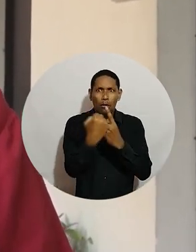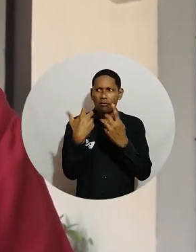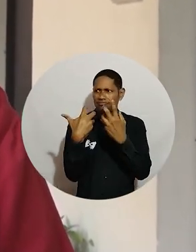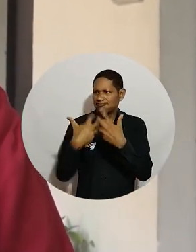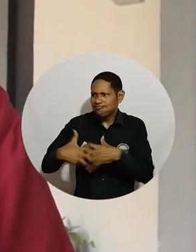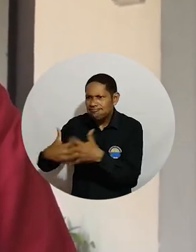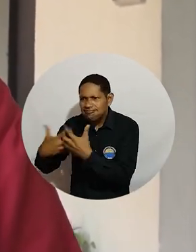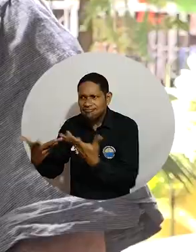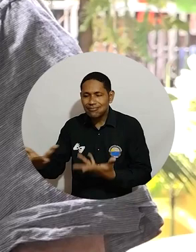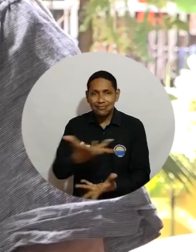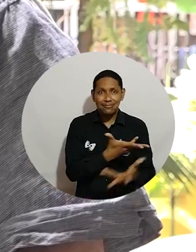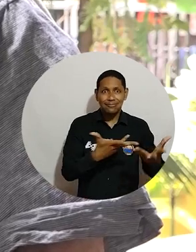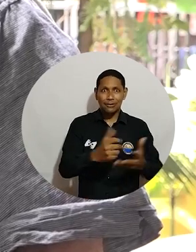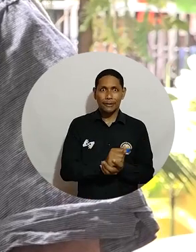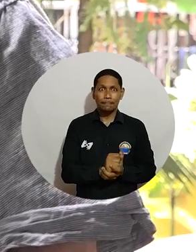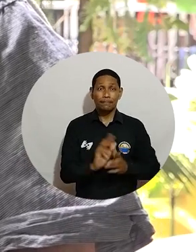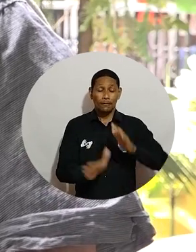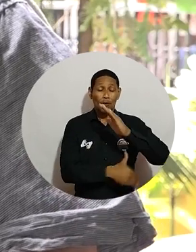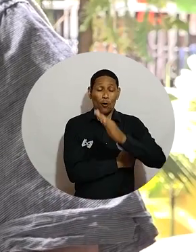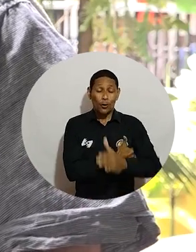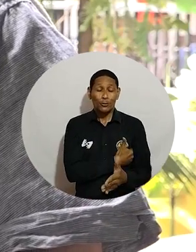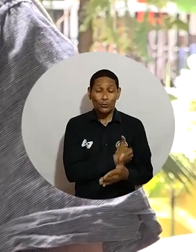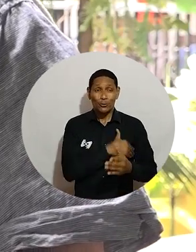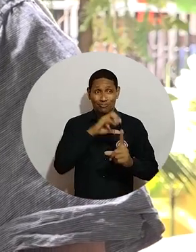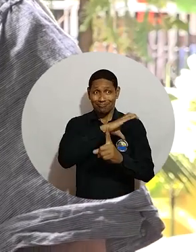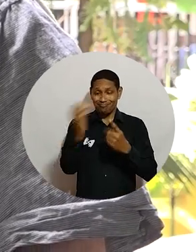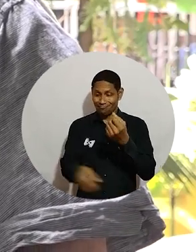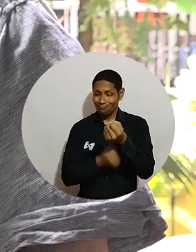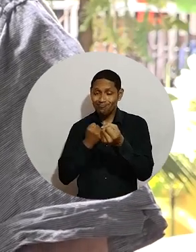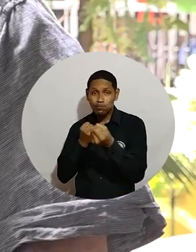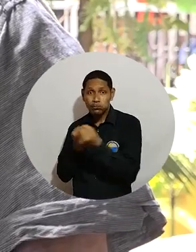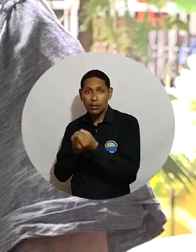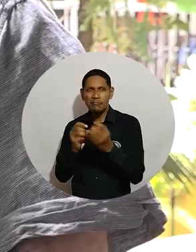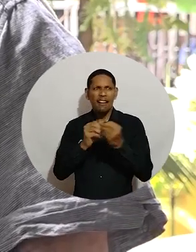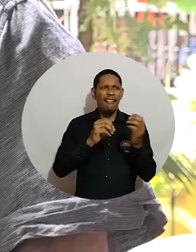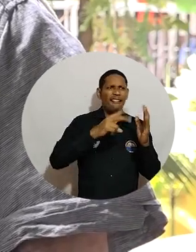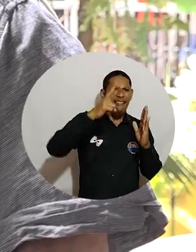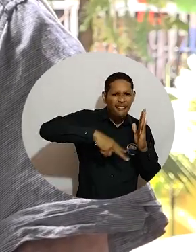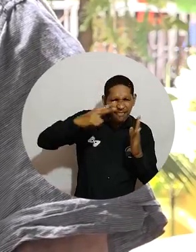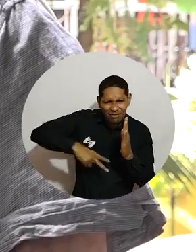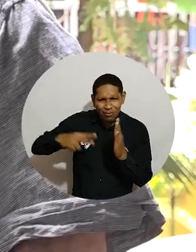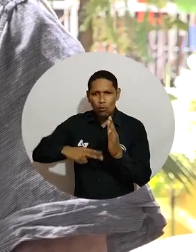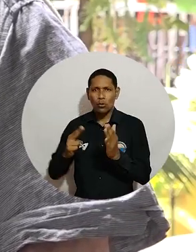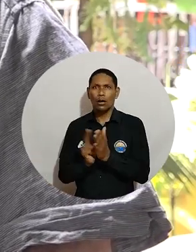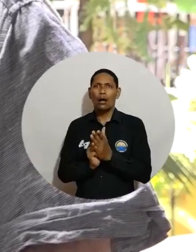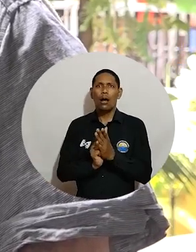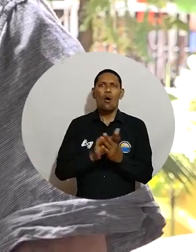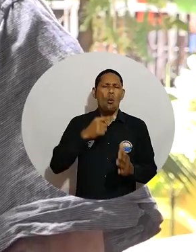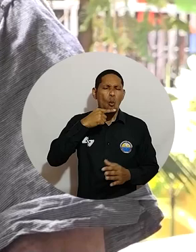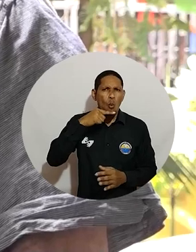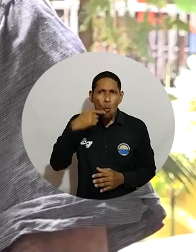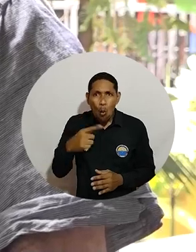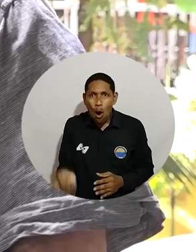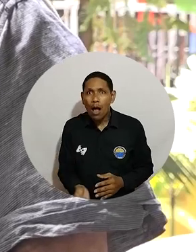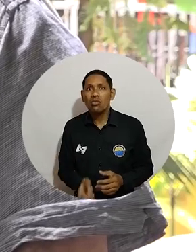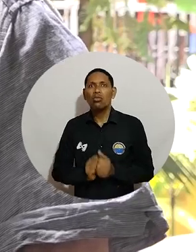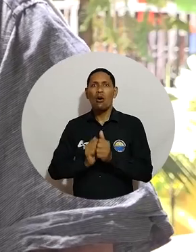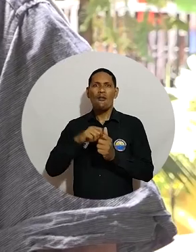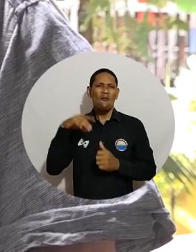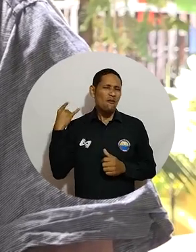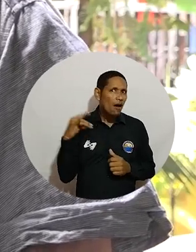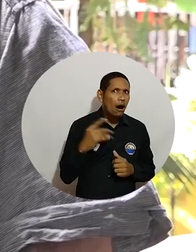e industrial. Eventos patrocinados por el Ministerio de Cultura, relacionados con lecturas, cuentos, fábulas,